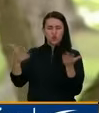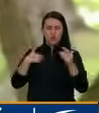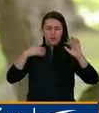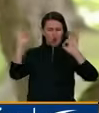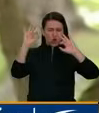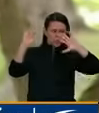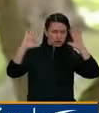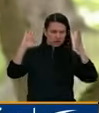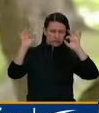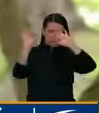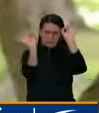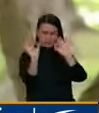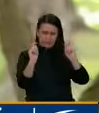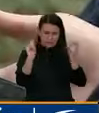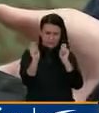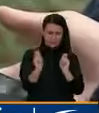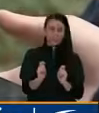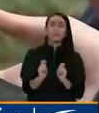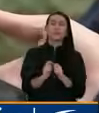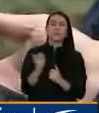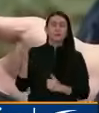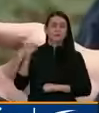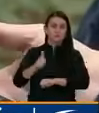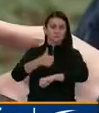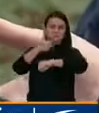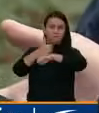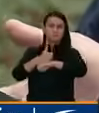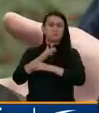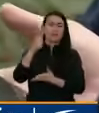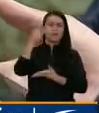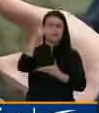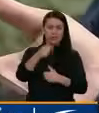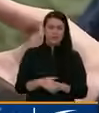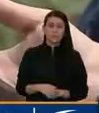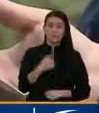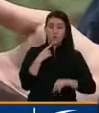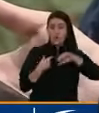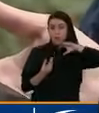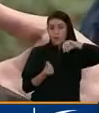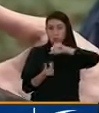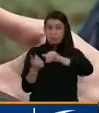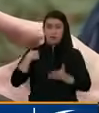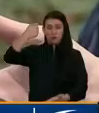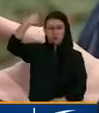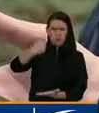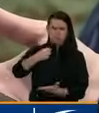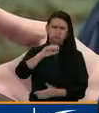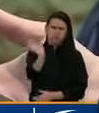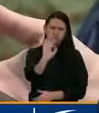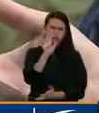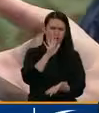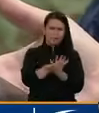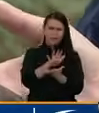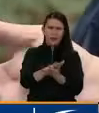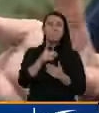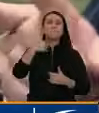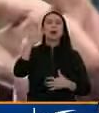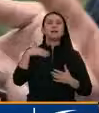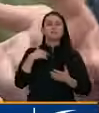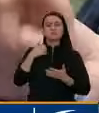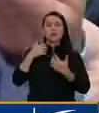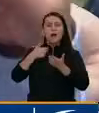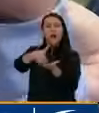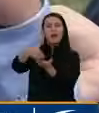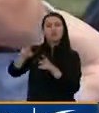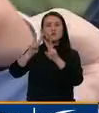cartera de Hacienda. No lo vamos a recortar en inversión, tenemos que irlo ajustando en los gastos de